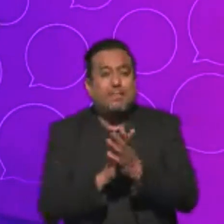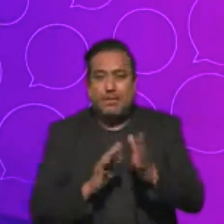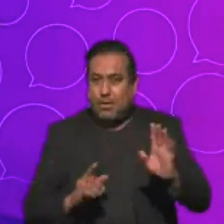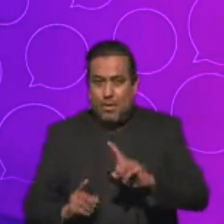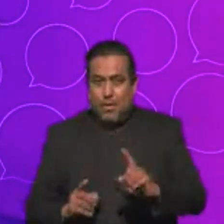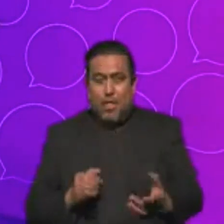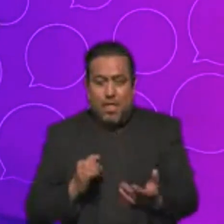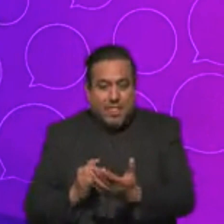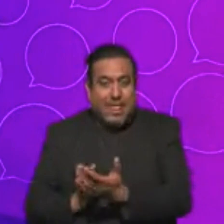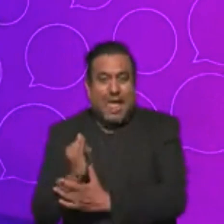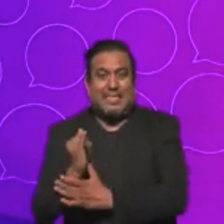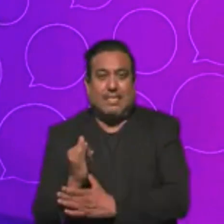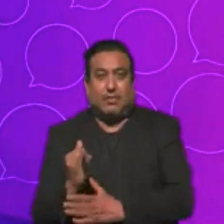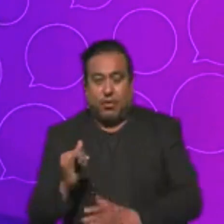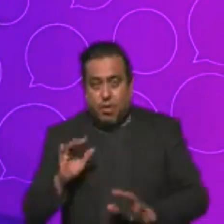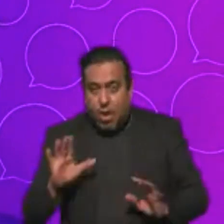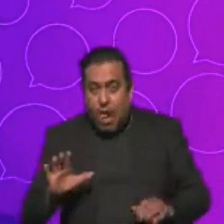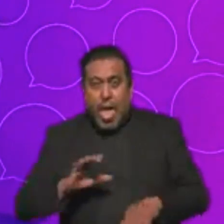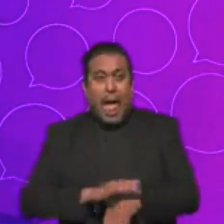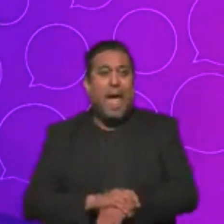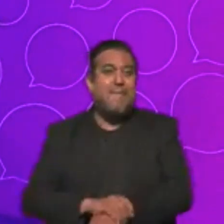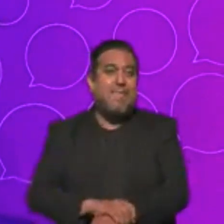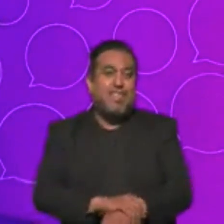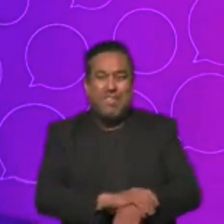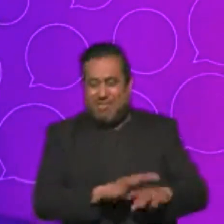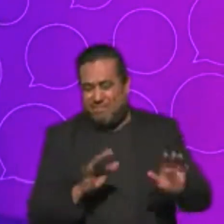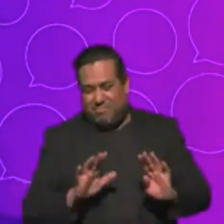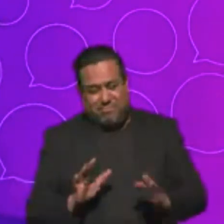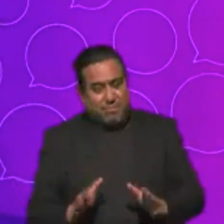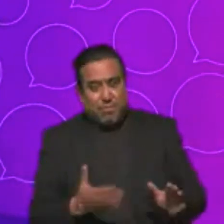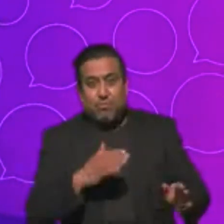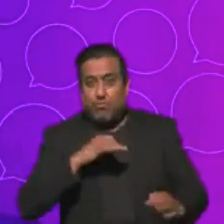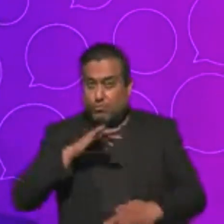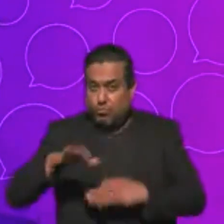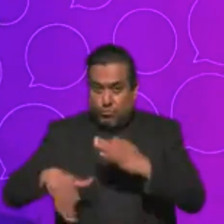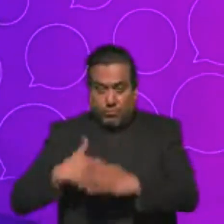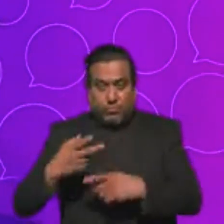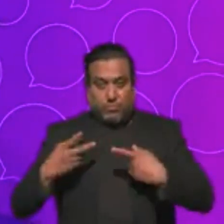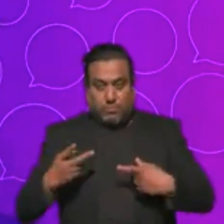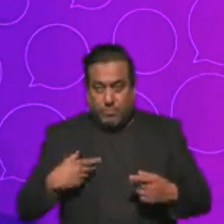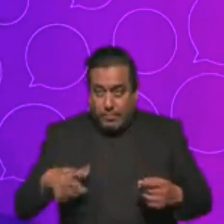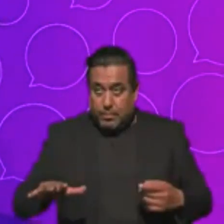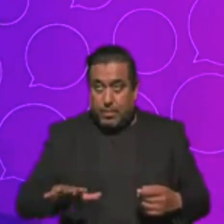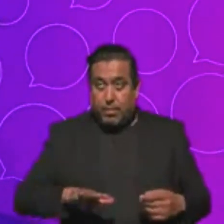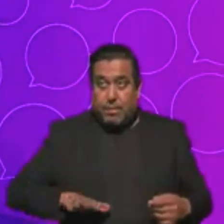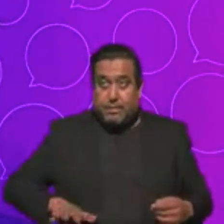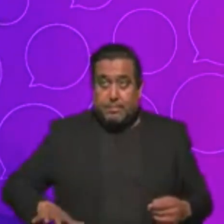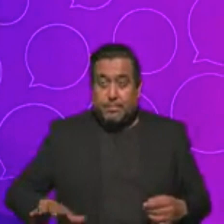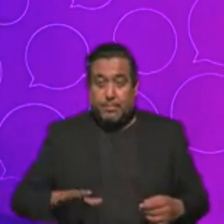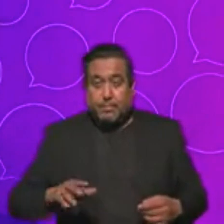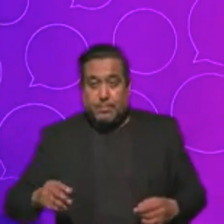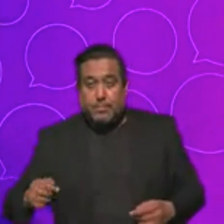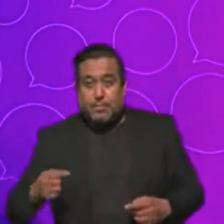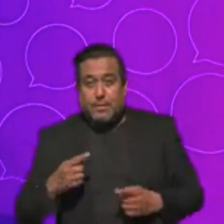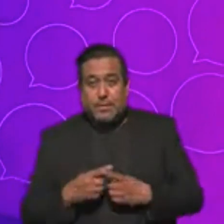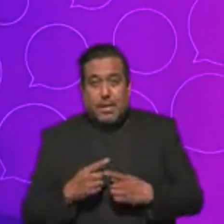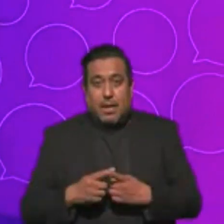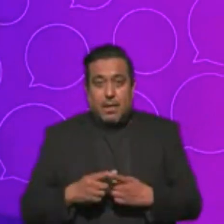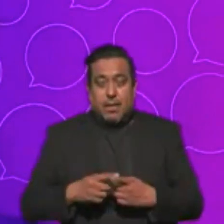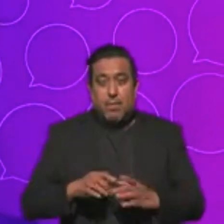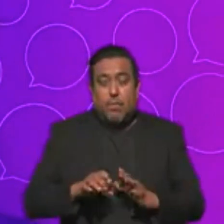la de nuestros amigos nada más los no los del club de usted no los de todos o sea aún los que no sean de lo de lo que comparten con